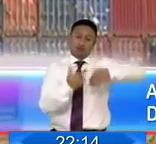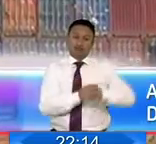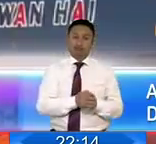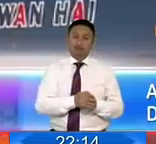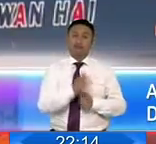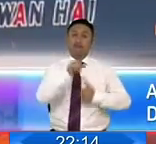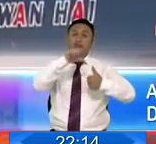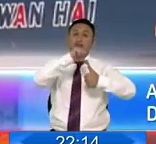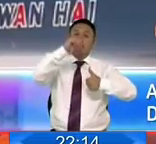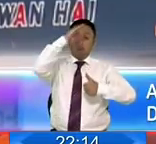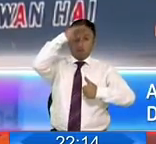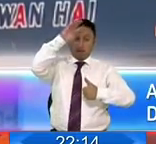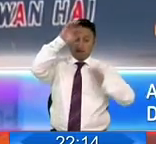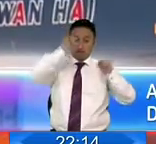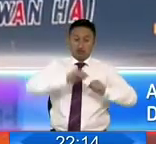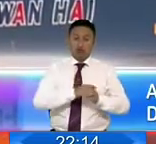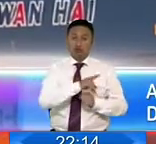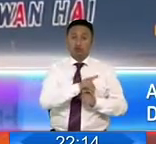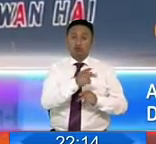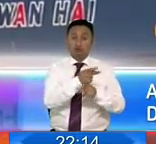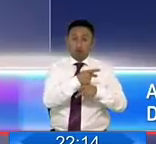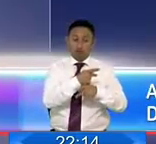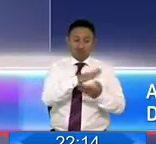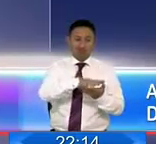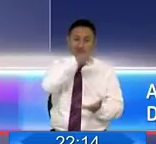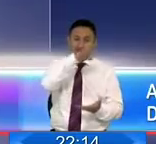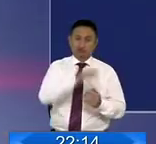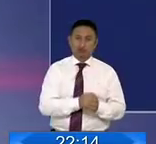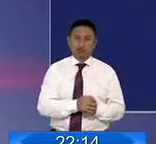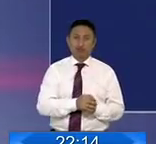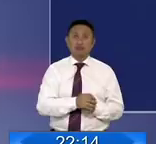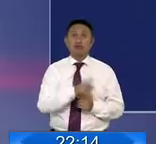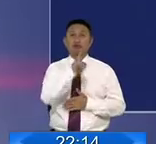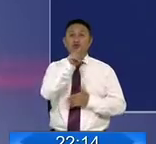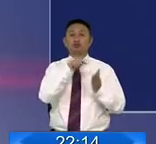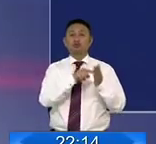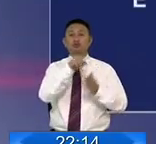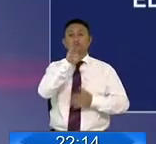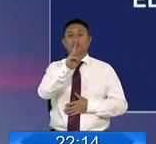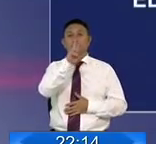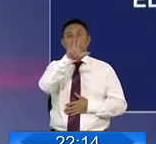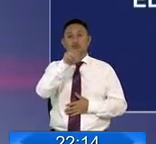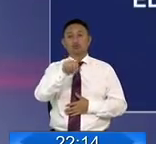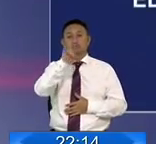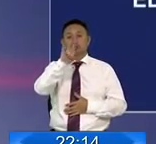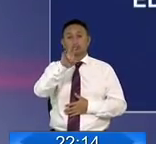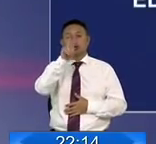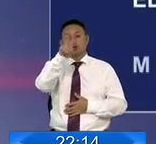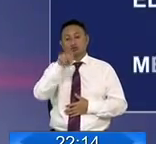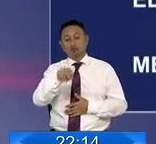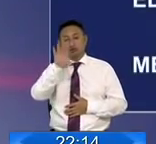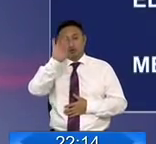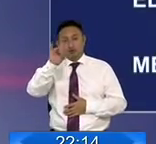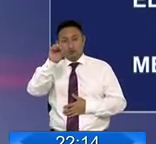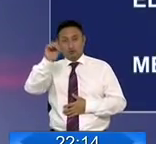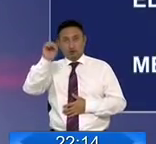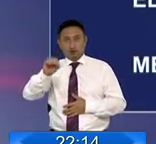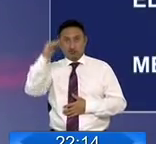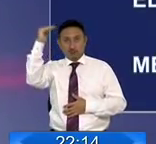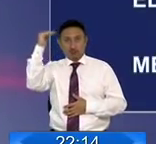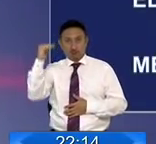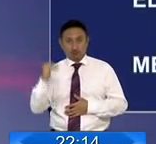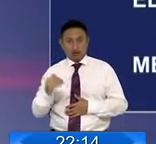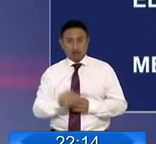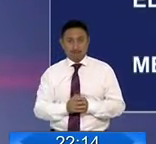México registran aumentos del valor de sus exportaciones, 2.6%, 3.7% y 2.8% respectivamente.